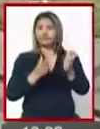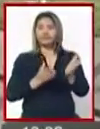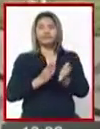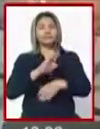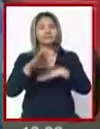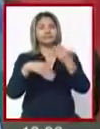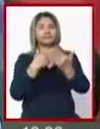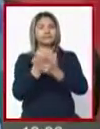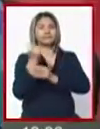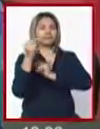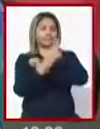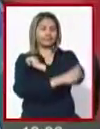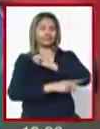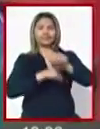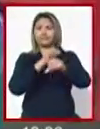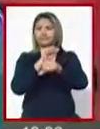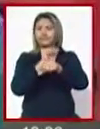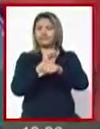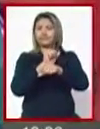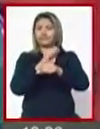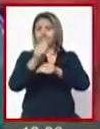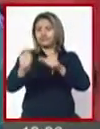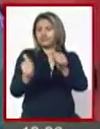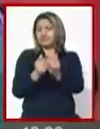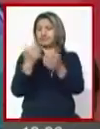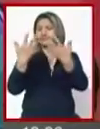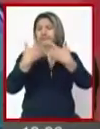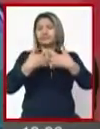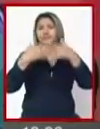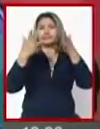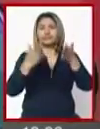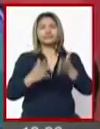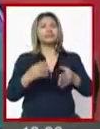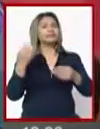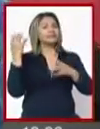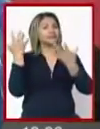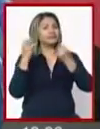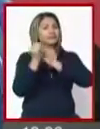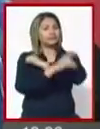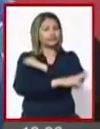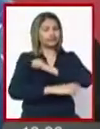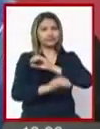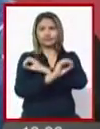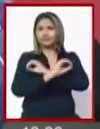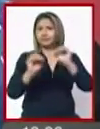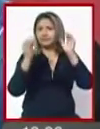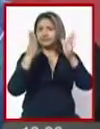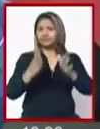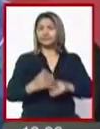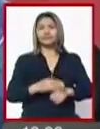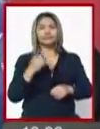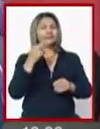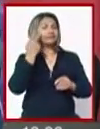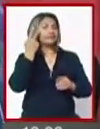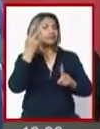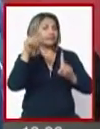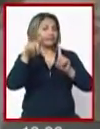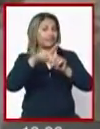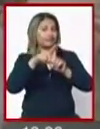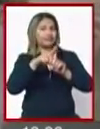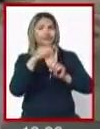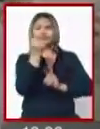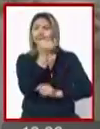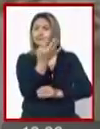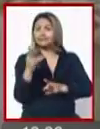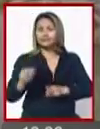todo el país. Los trabajadores no estamos detrás de ninguna empresa, ni de asaltar, ni de quitarle nada a nadie. Nosotros miramos por el lado positivo y creemos de que, de